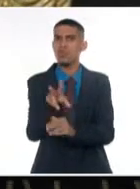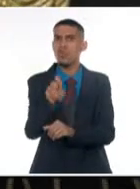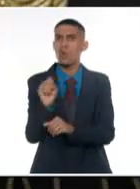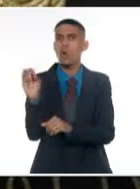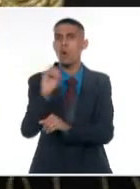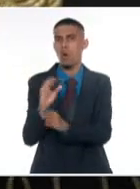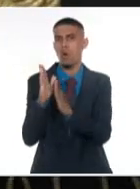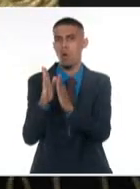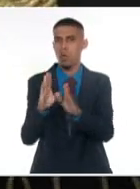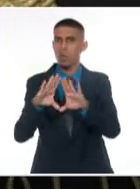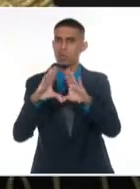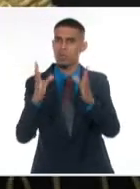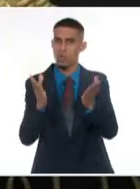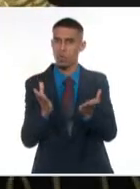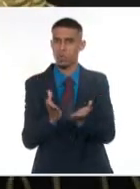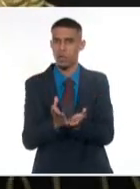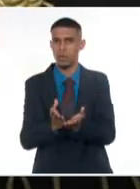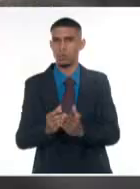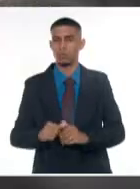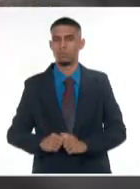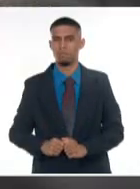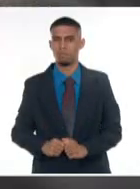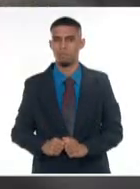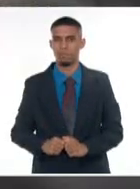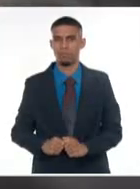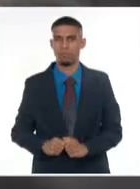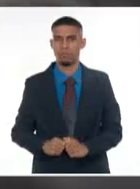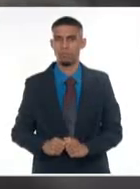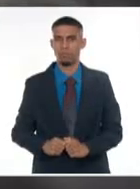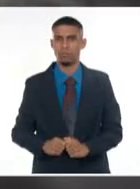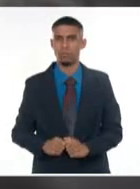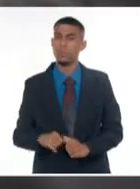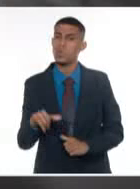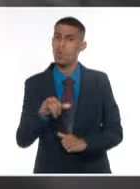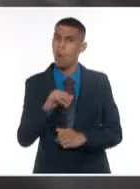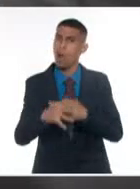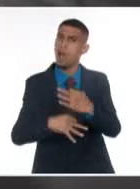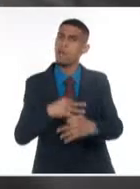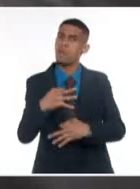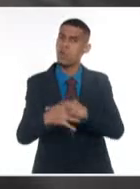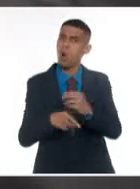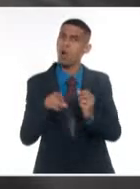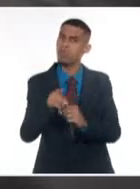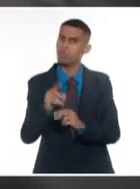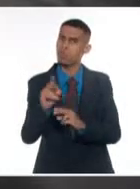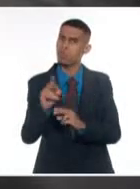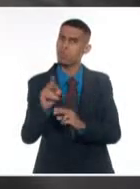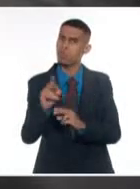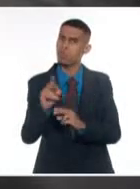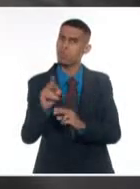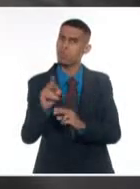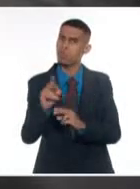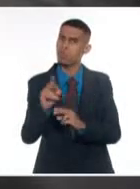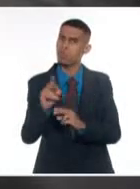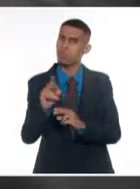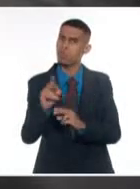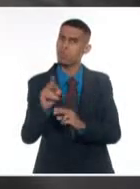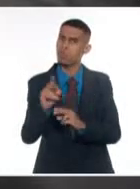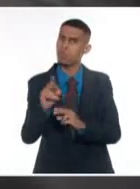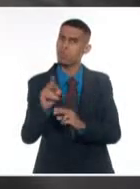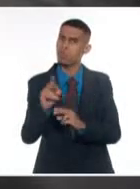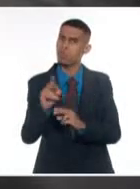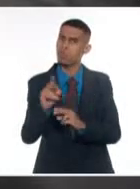el multilateralismo y la diplomacia de los pueblos. Además, se manifestó a favor de la integración de Bolivia al grupo BRICS.